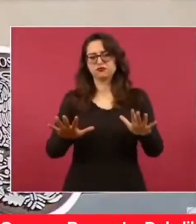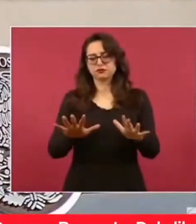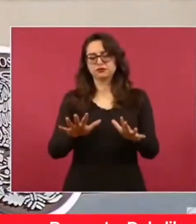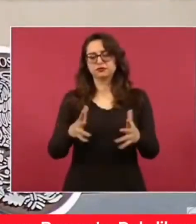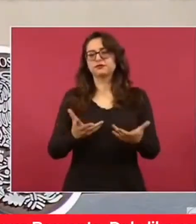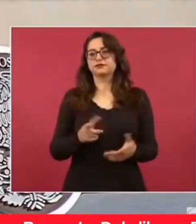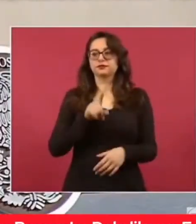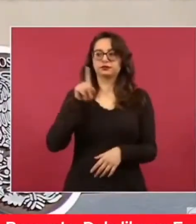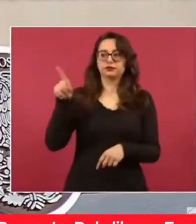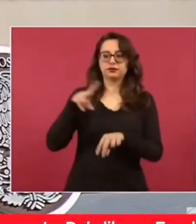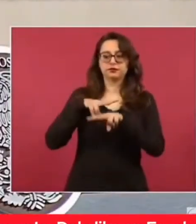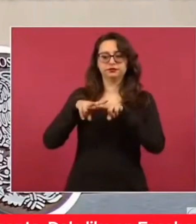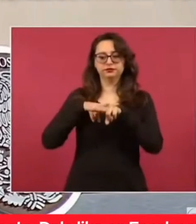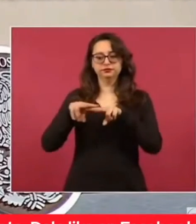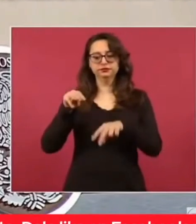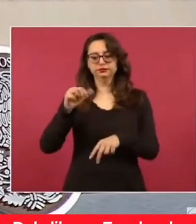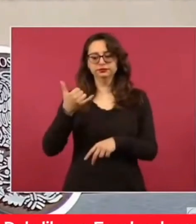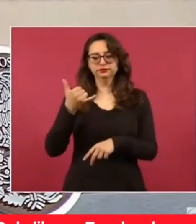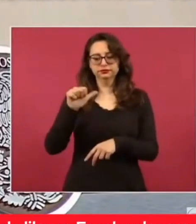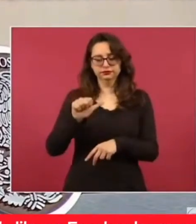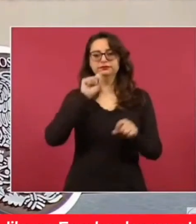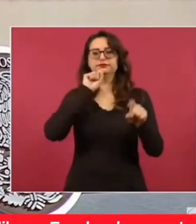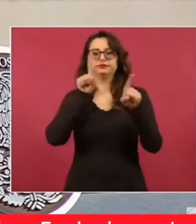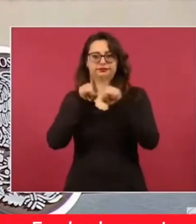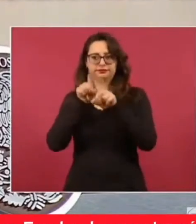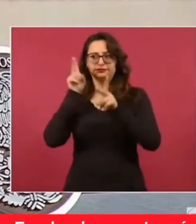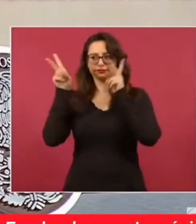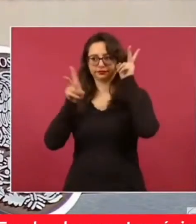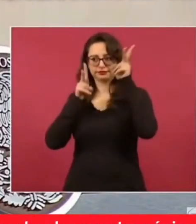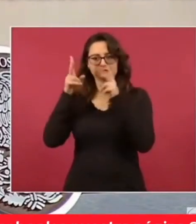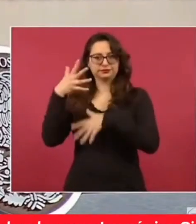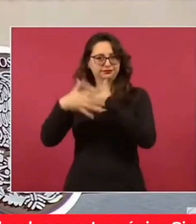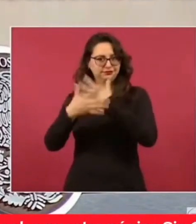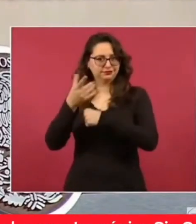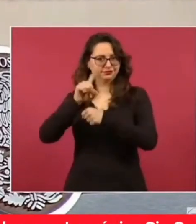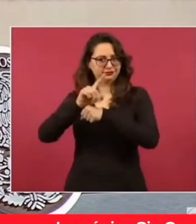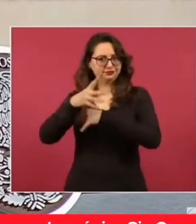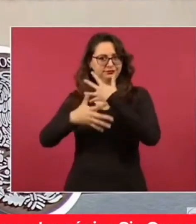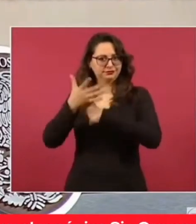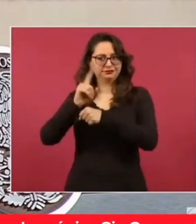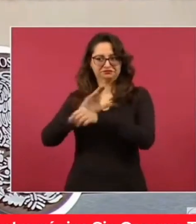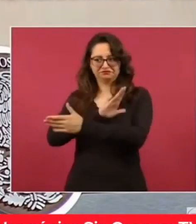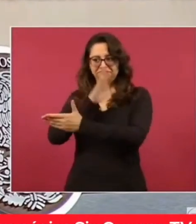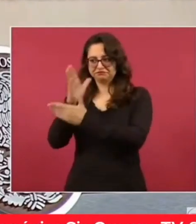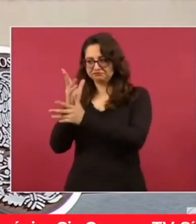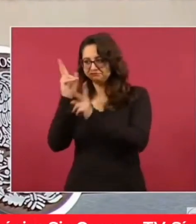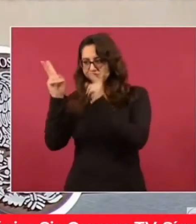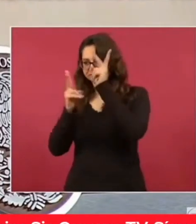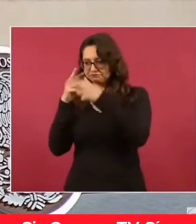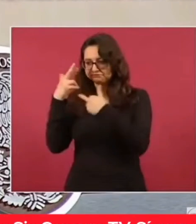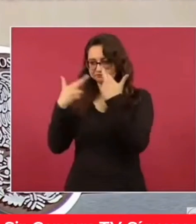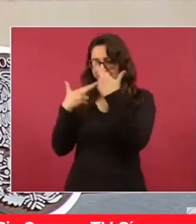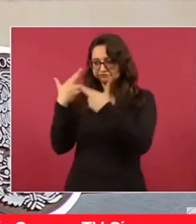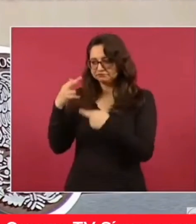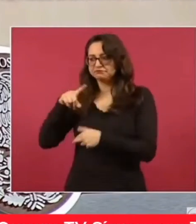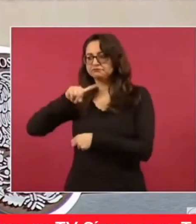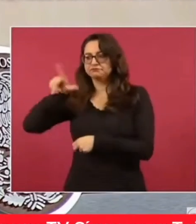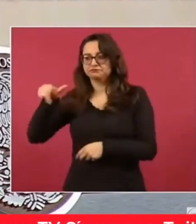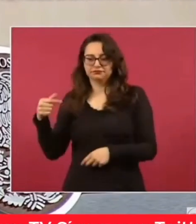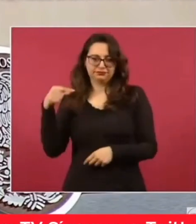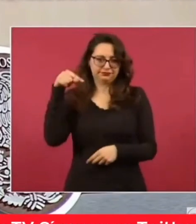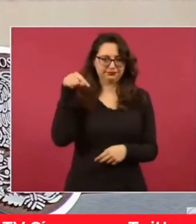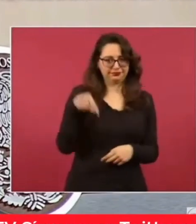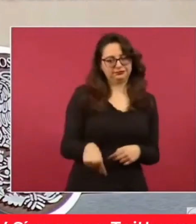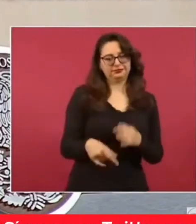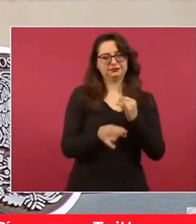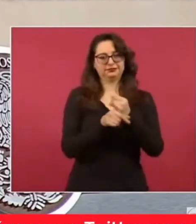la ruta del Tren Maya que hacemos quincenalmente, quiero dar primero un panorama general del avance